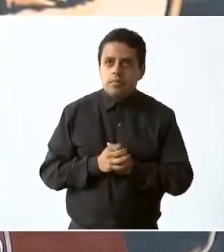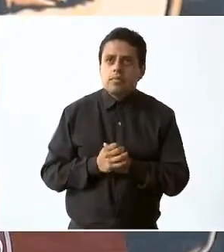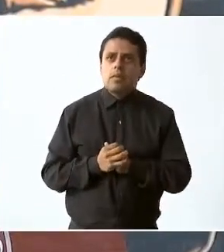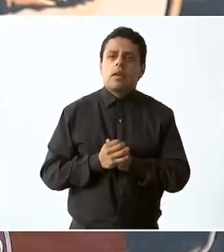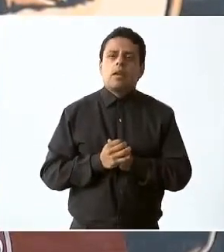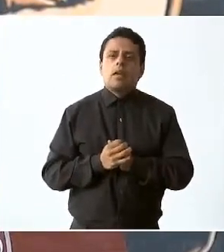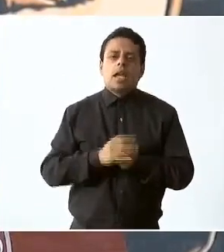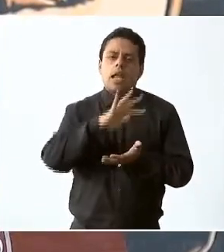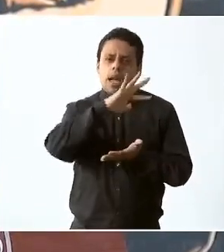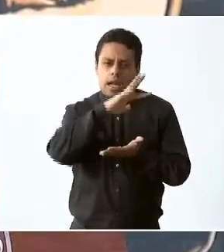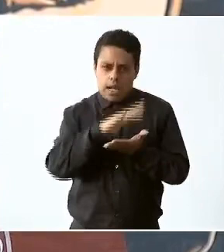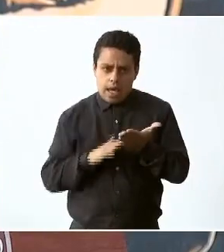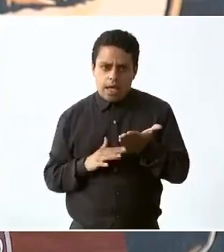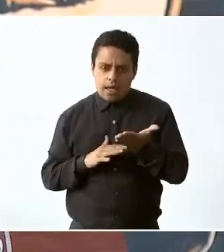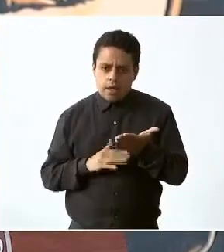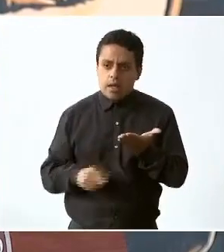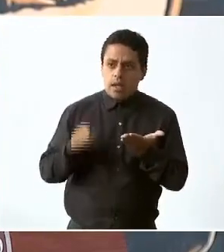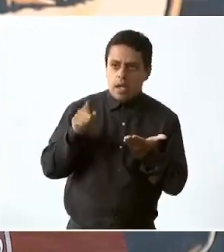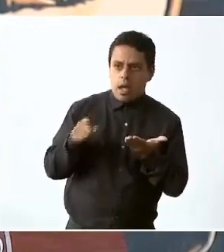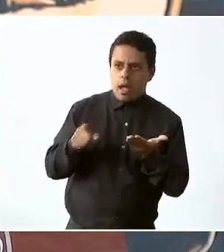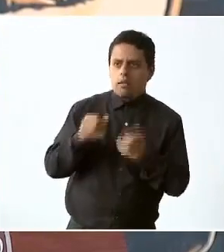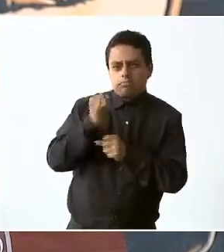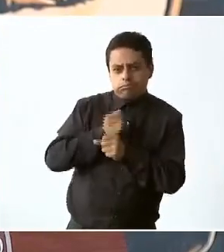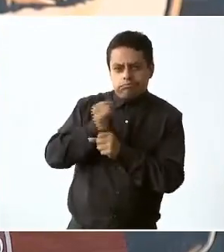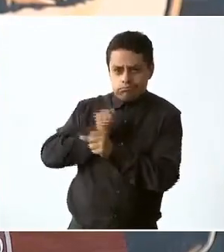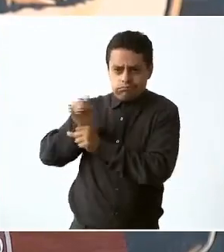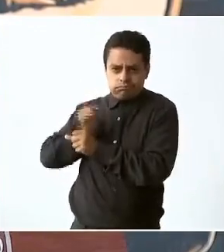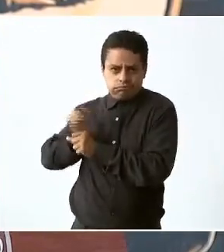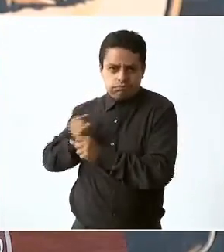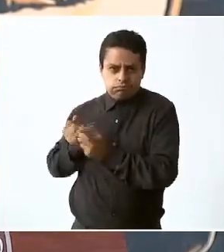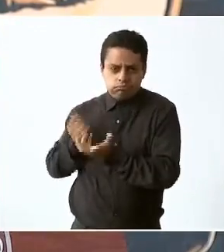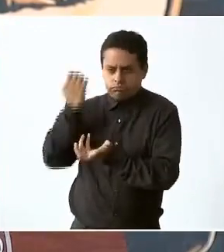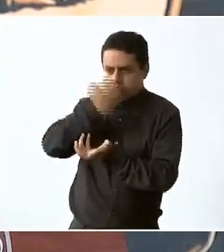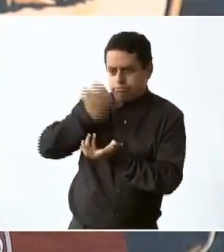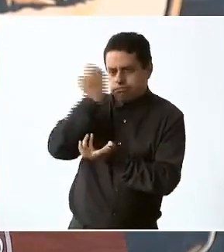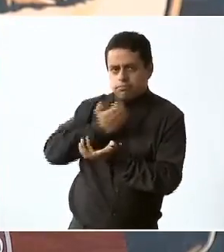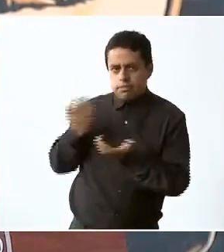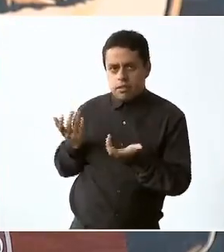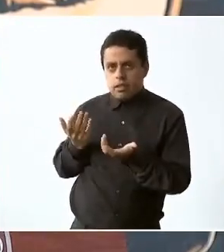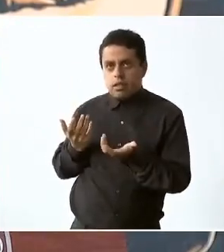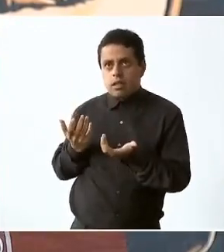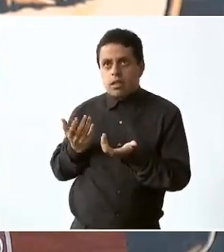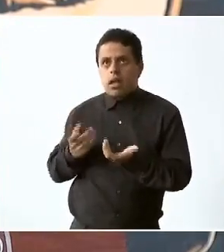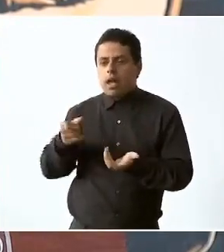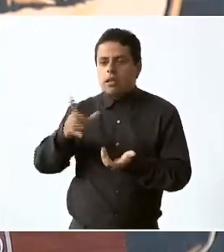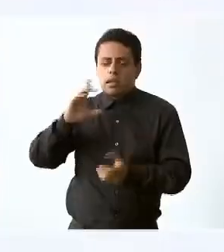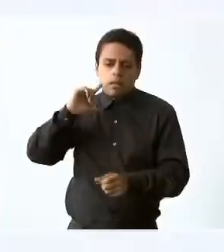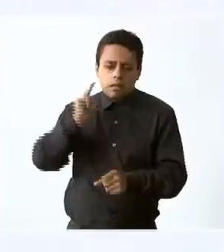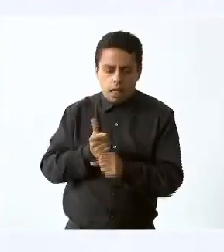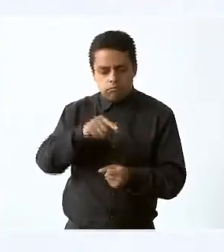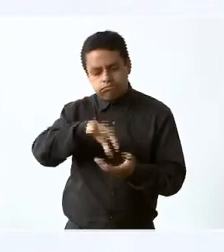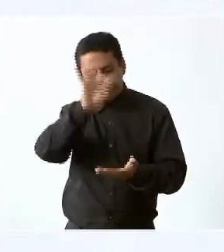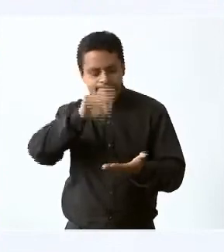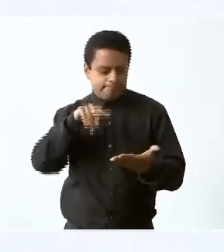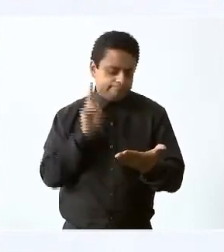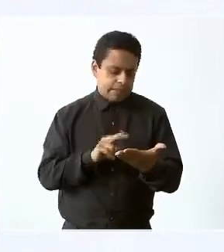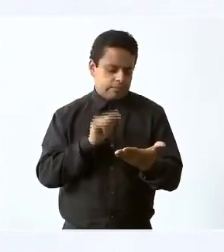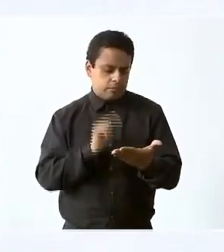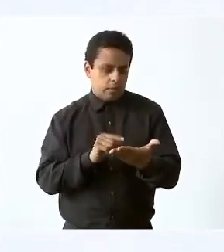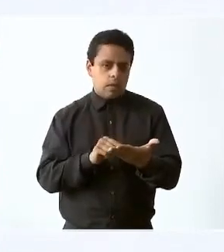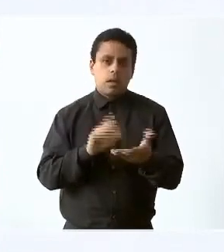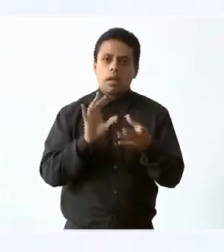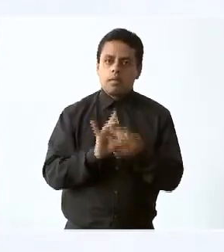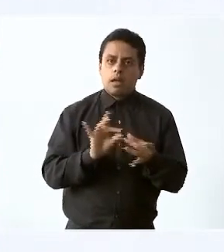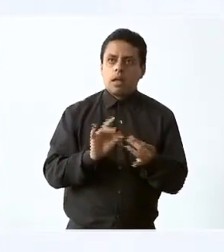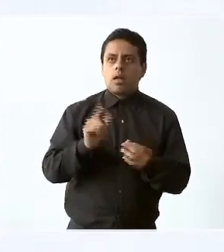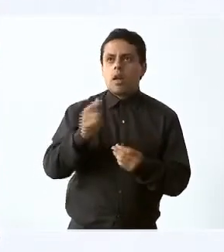Al leer la bibliografía crítica se encuentran voces que consideran el ser